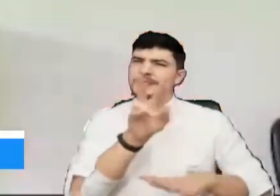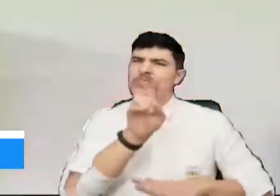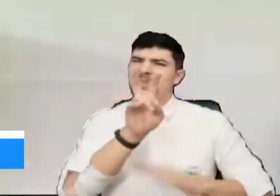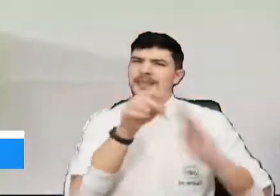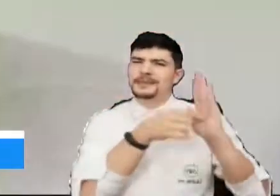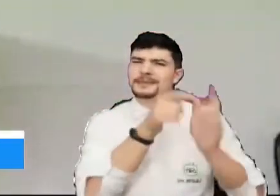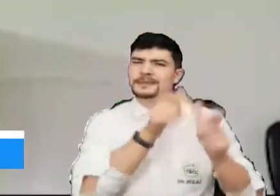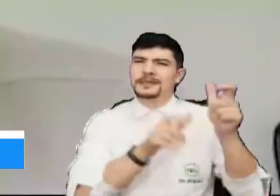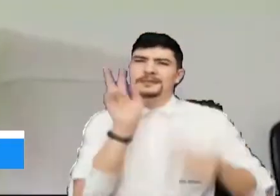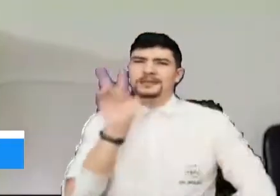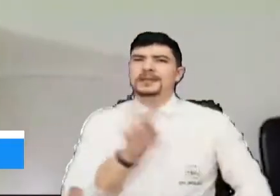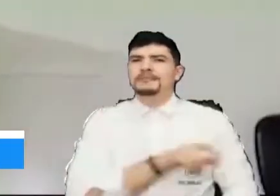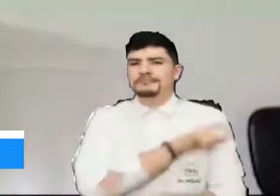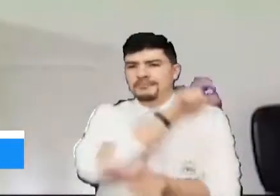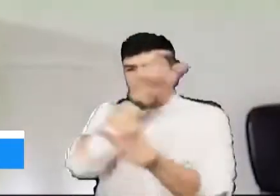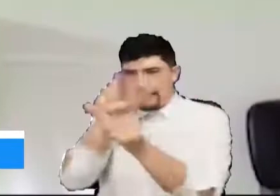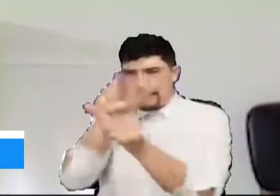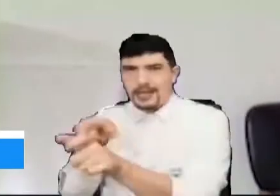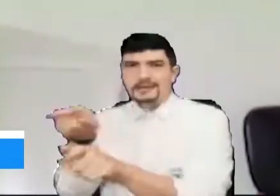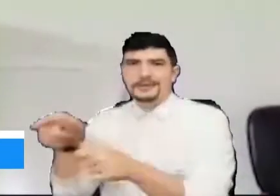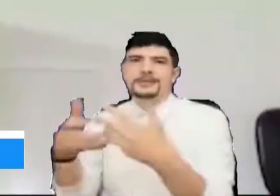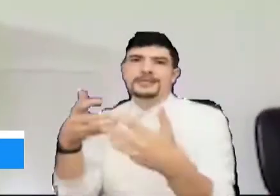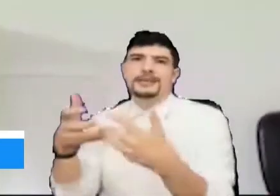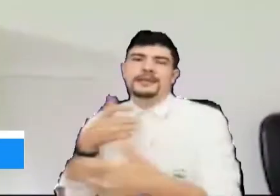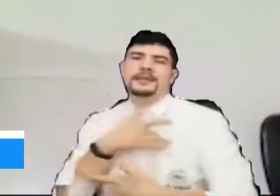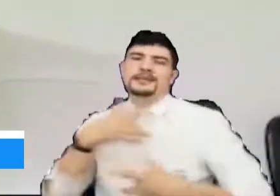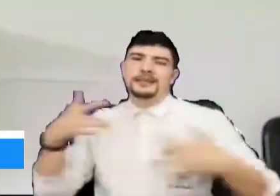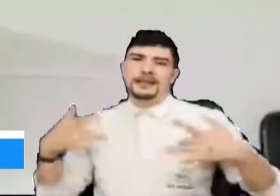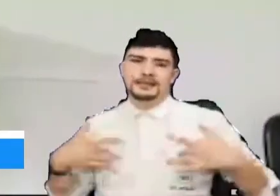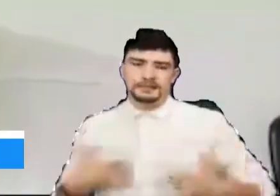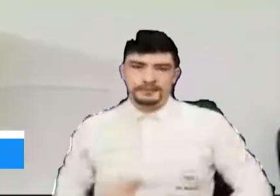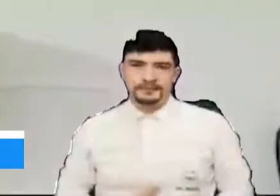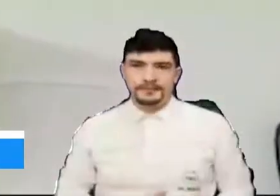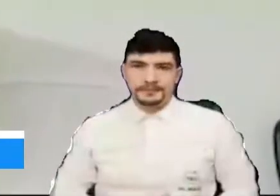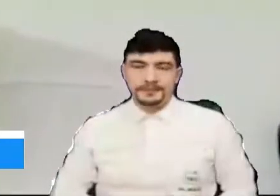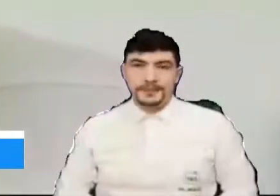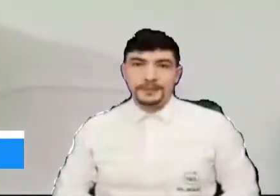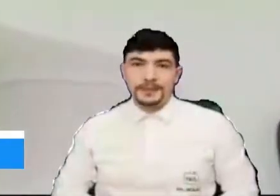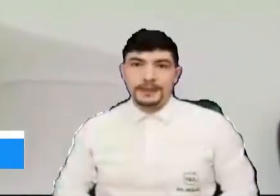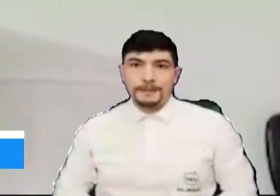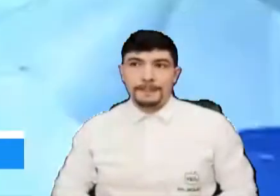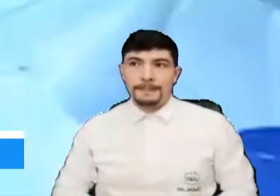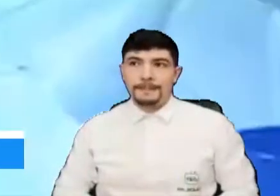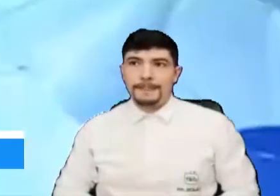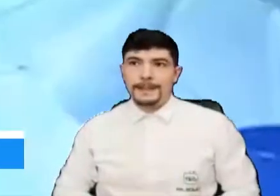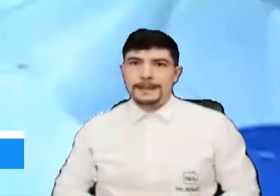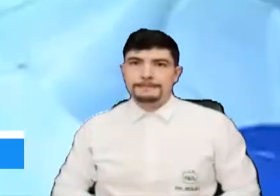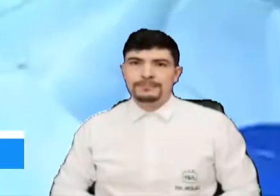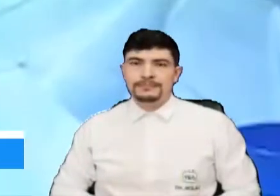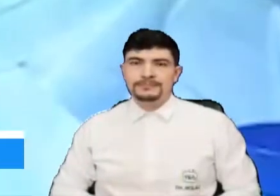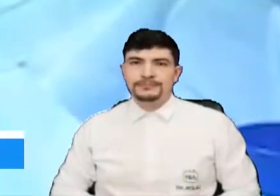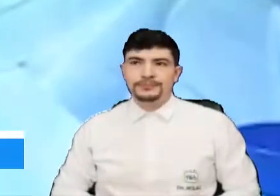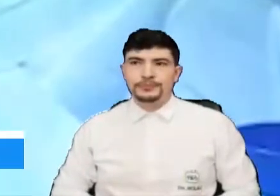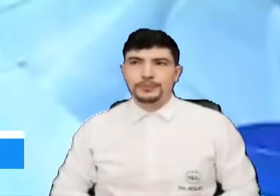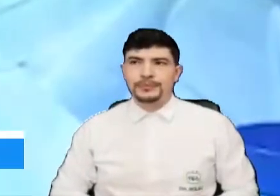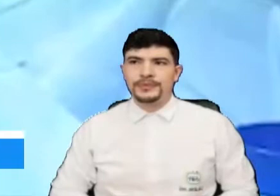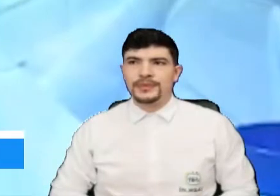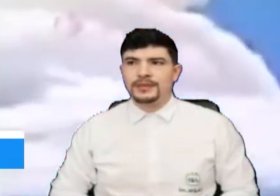el fin de evitar que se siga recargando el sistema de salud público y que